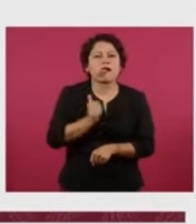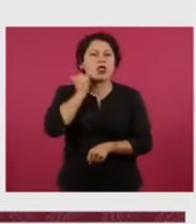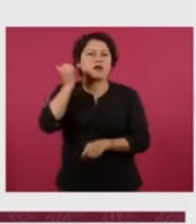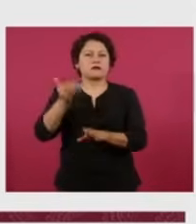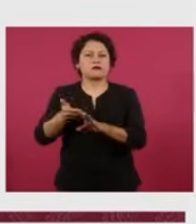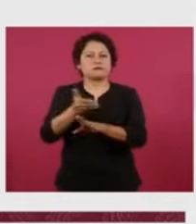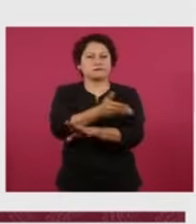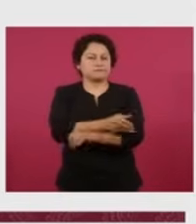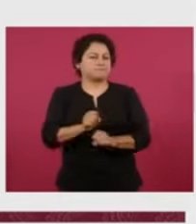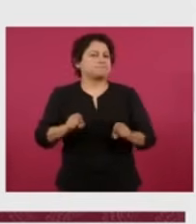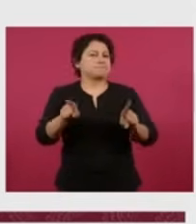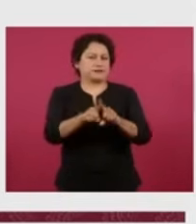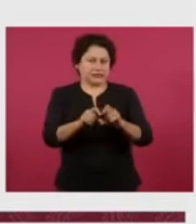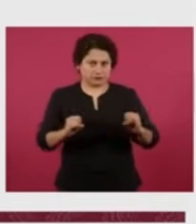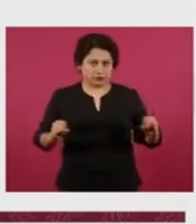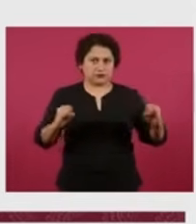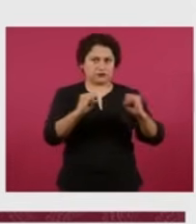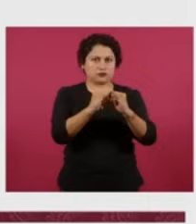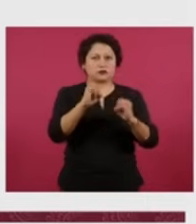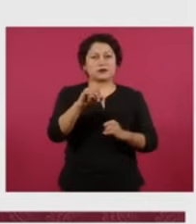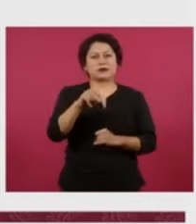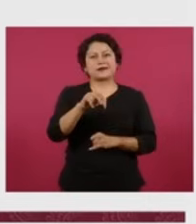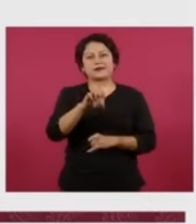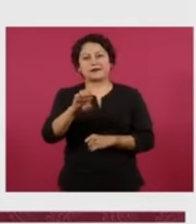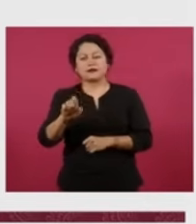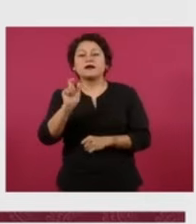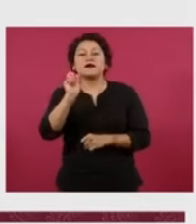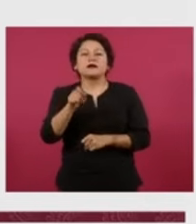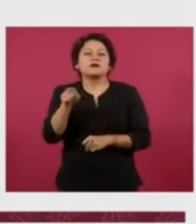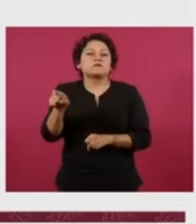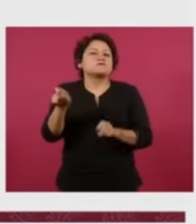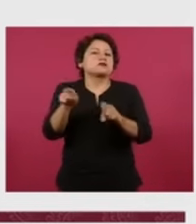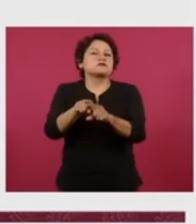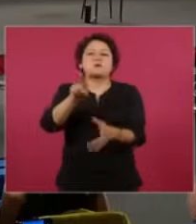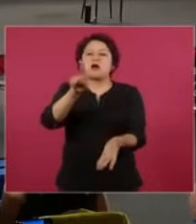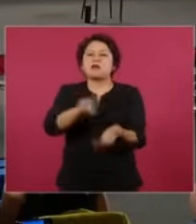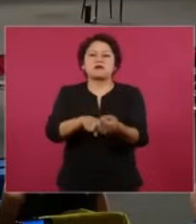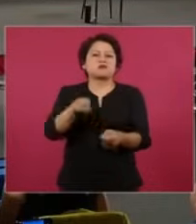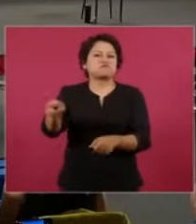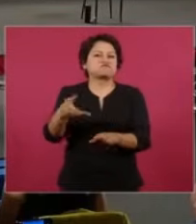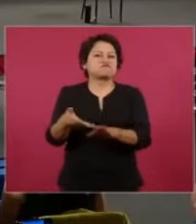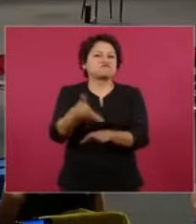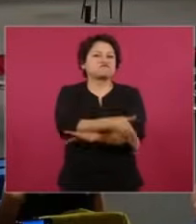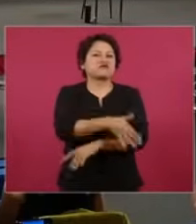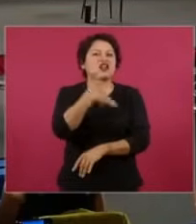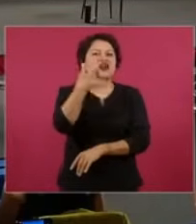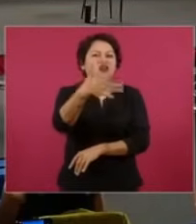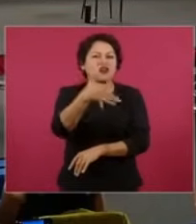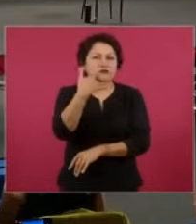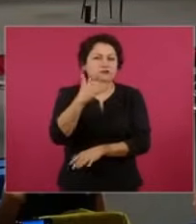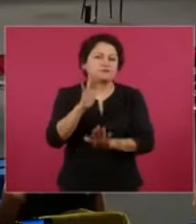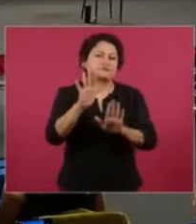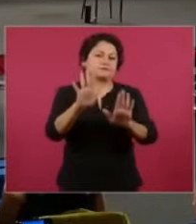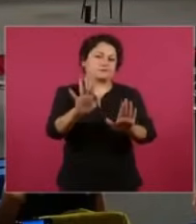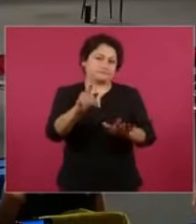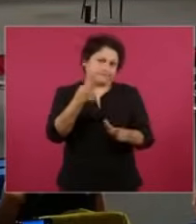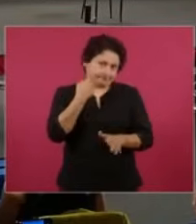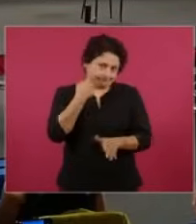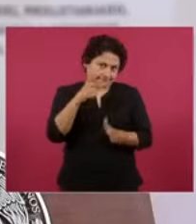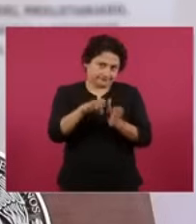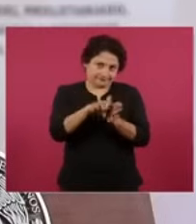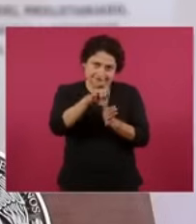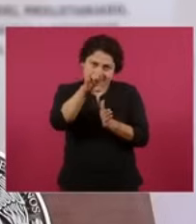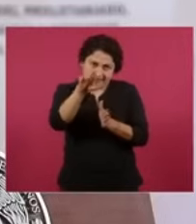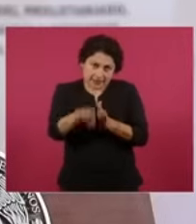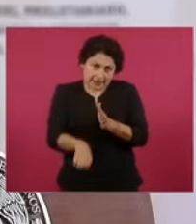instituto, en cuya administración se cometieron actos de corrupción. Por ejemplo, una clásica del